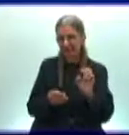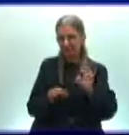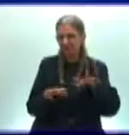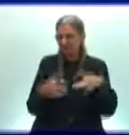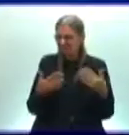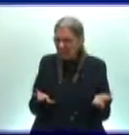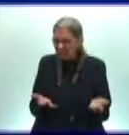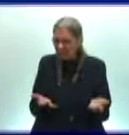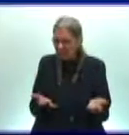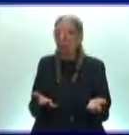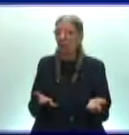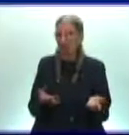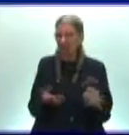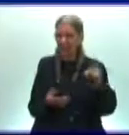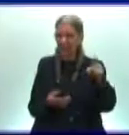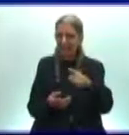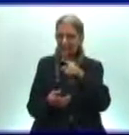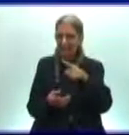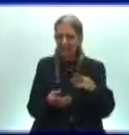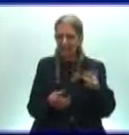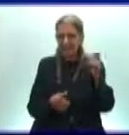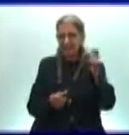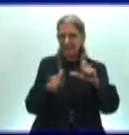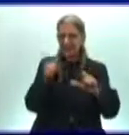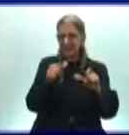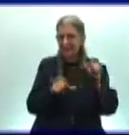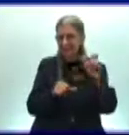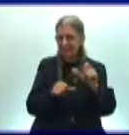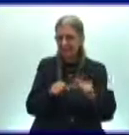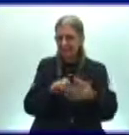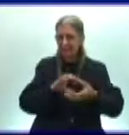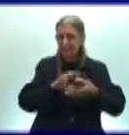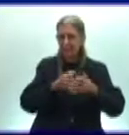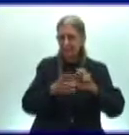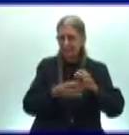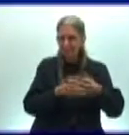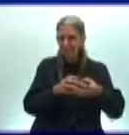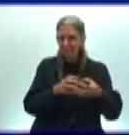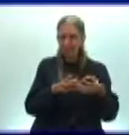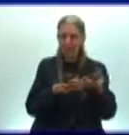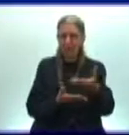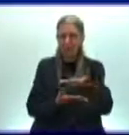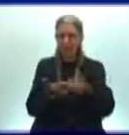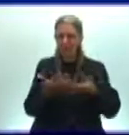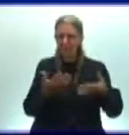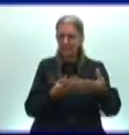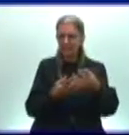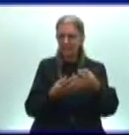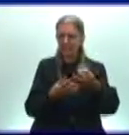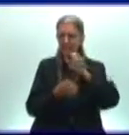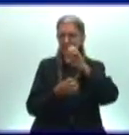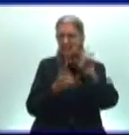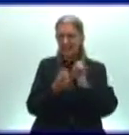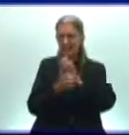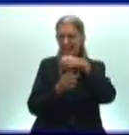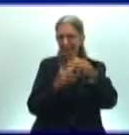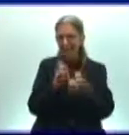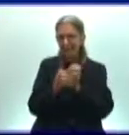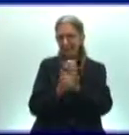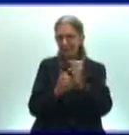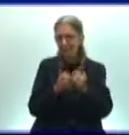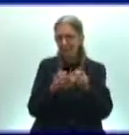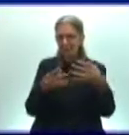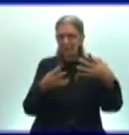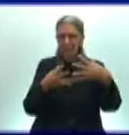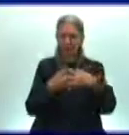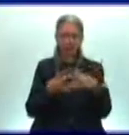estudiaron en el encuentro anterior con la profesora Niurka, es el enlace químico que se forma por